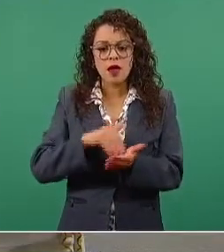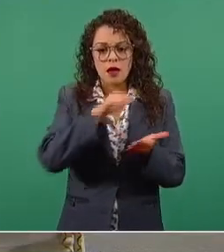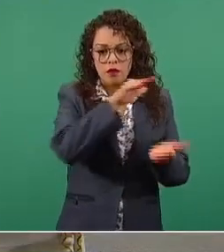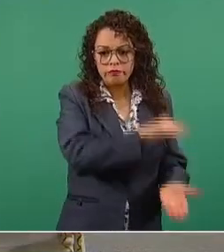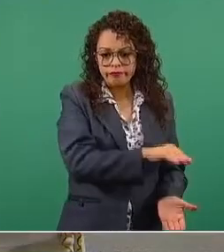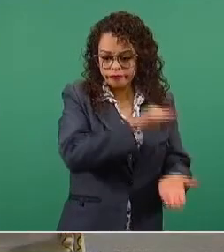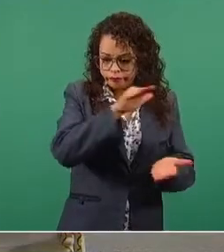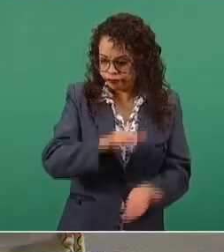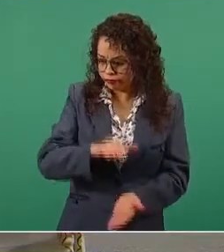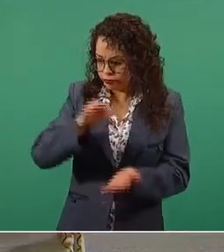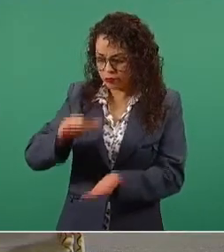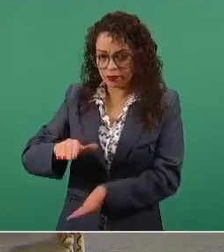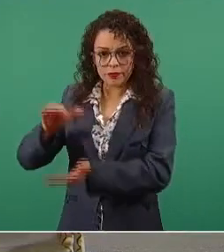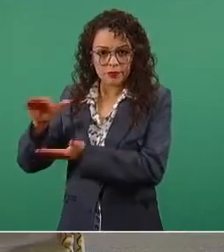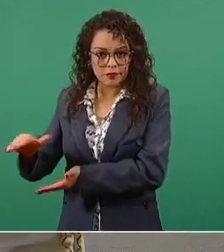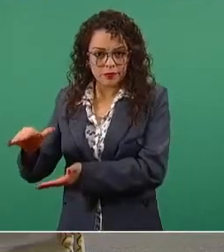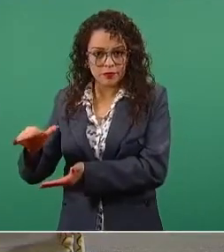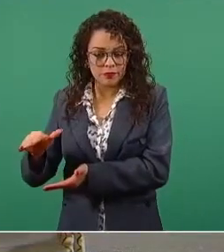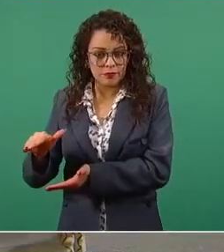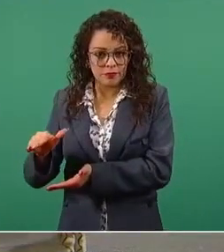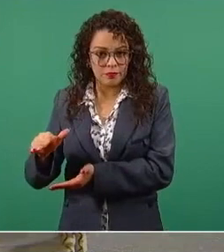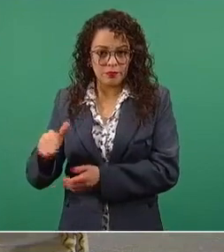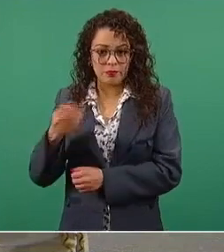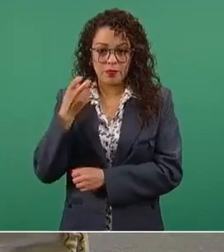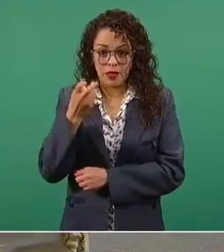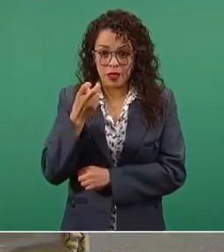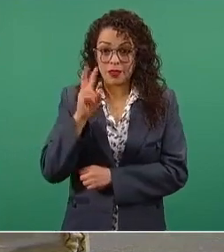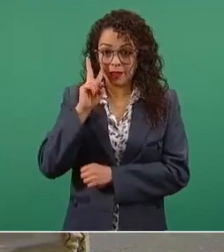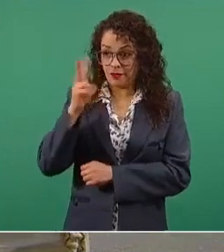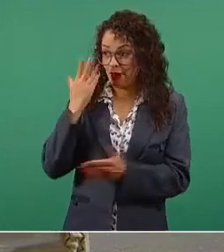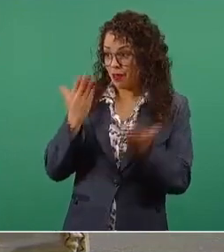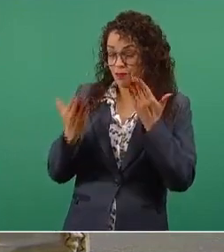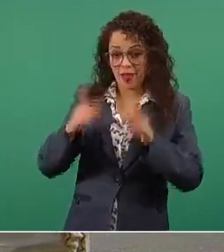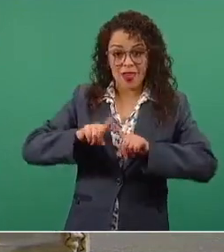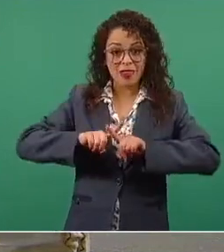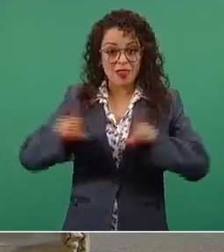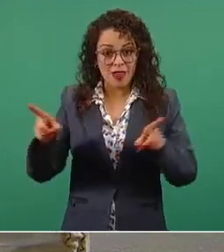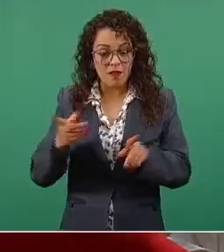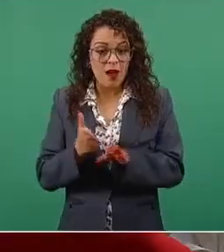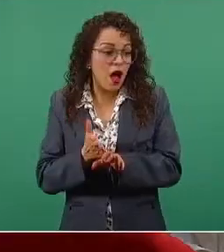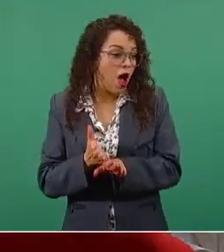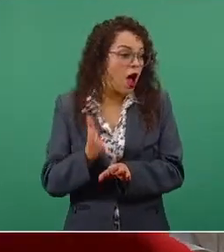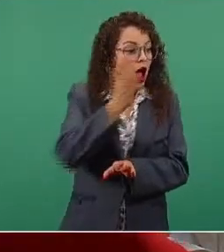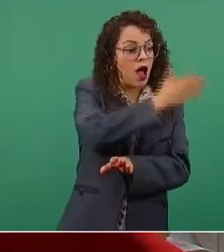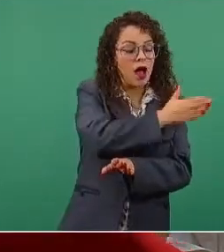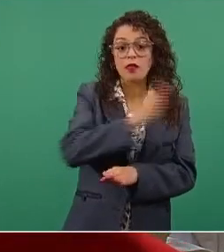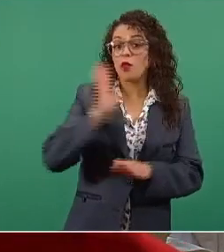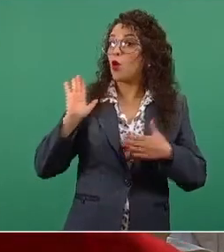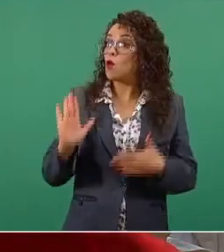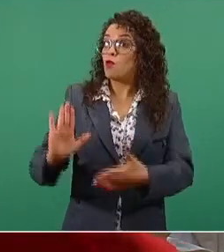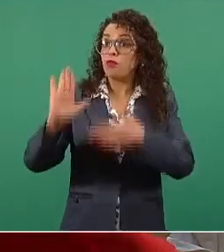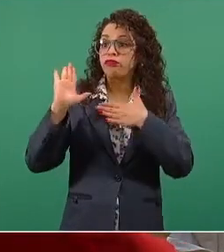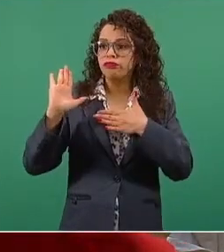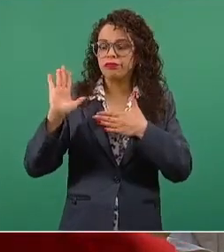diferencia entre lo que prometió la reforma energética y la instrucción del presidente López Obrador